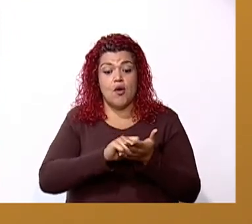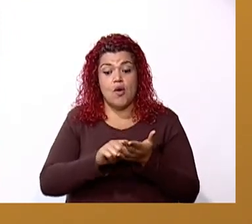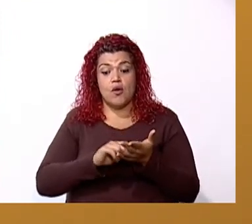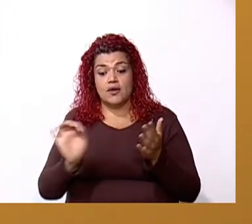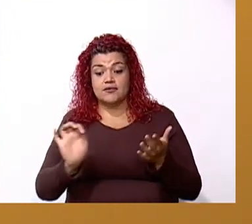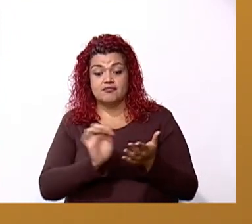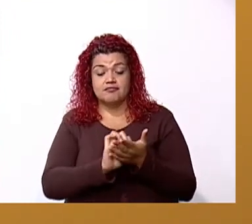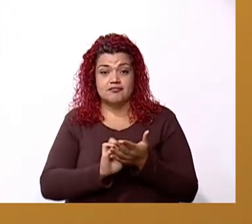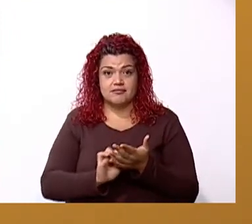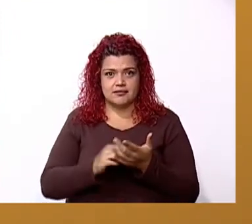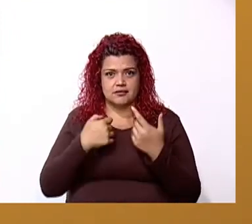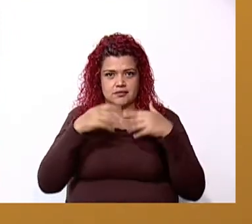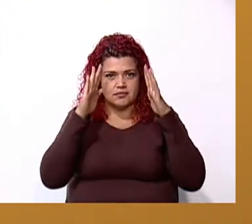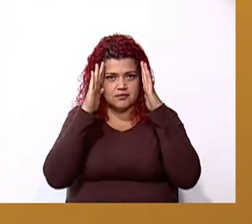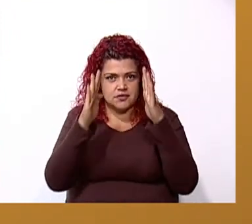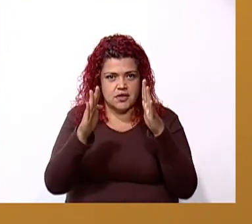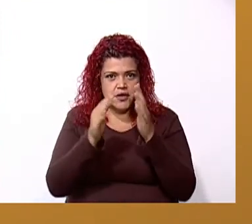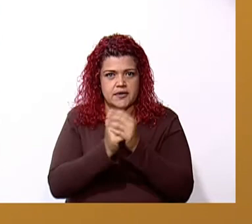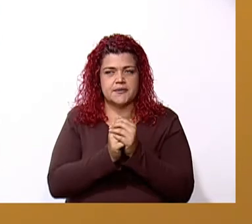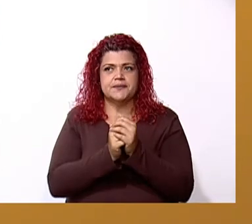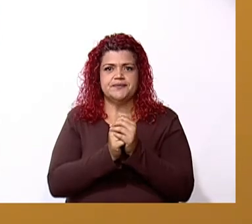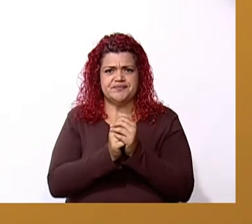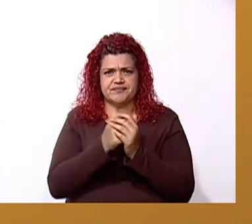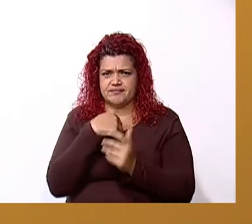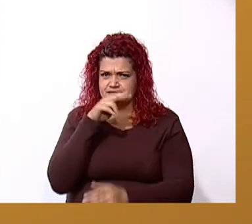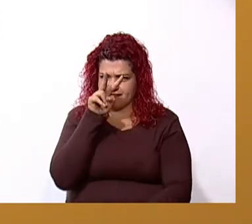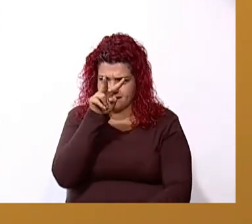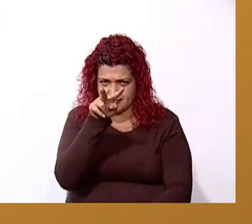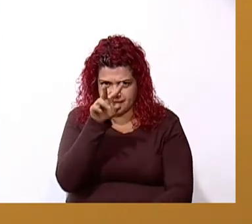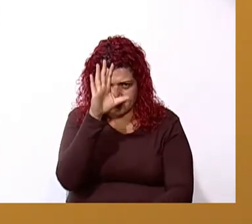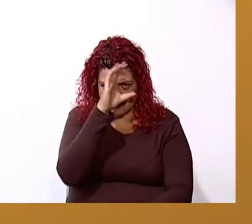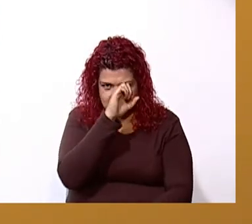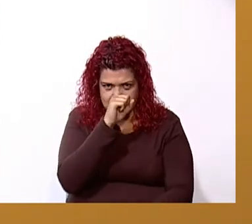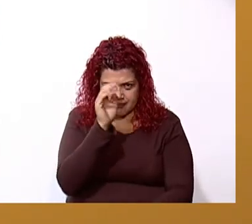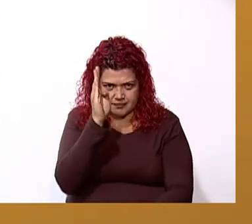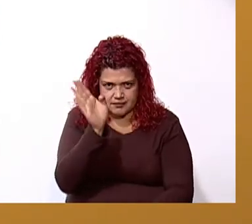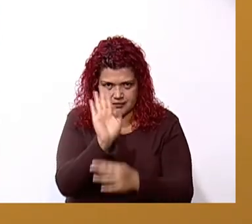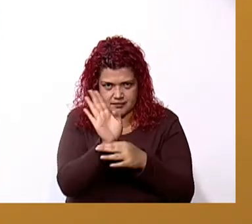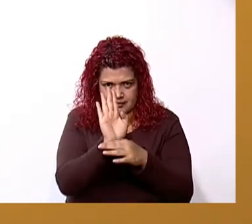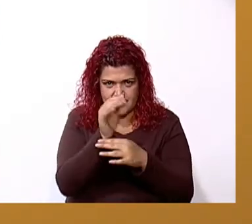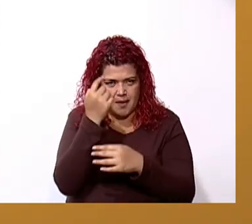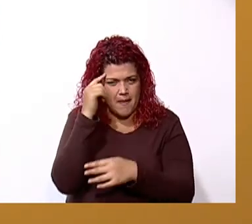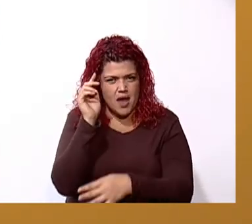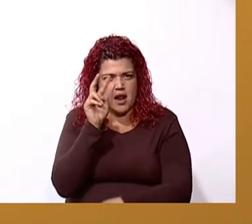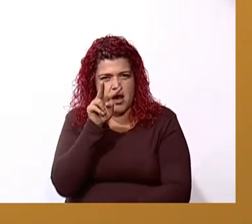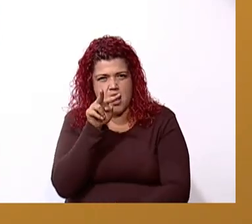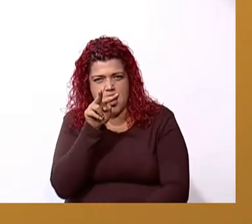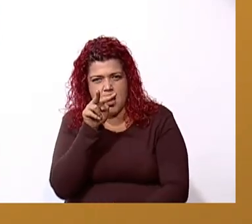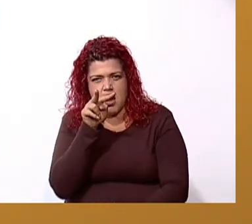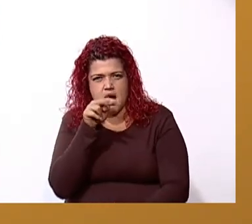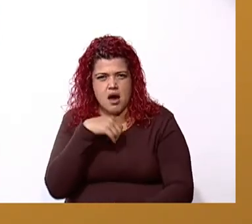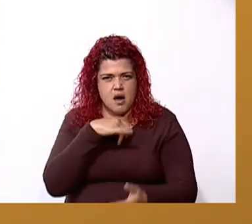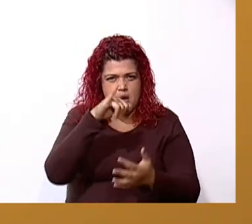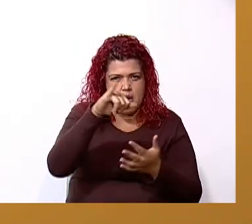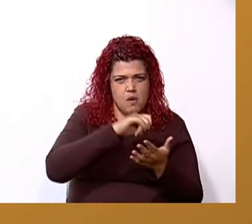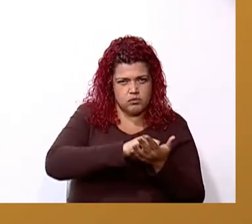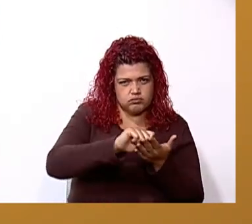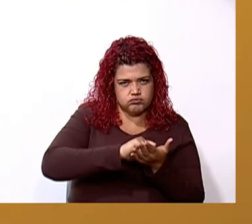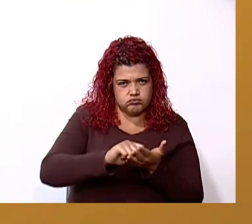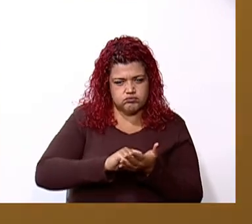de escribir? Y pongamos mucha atención, tienen que estar viendo la pantalla para que observen y vayan formando las cantidades que van a aparecer en la